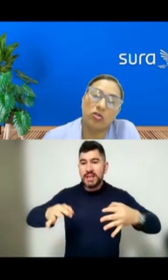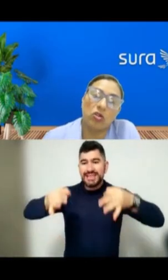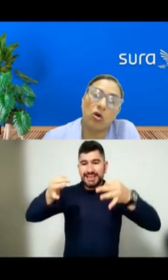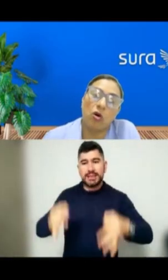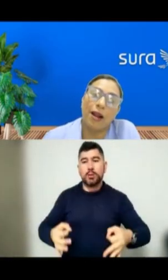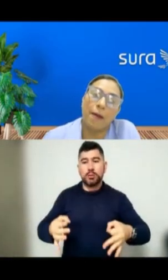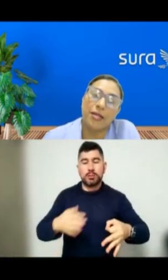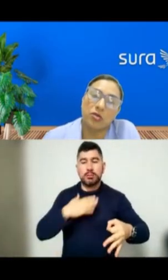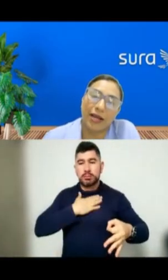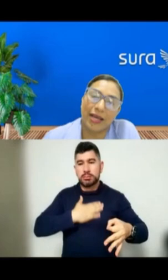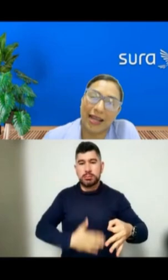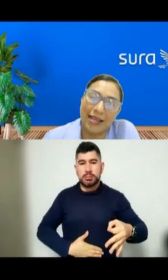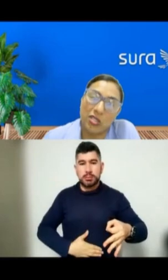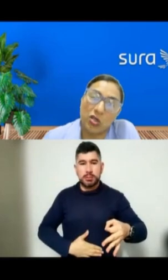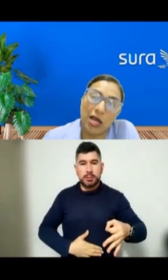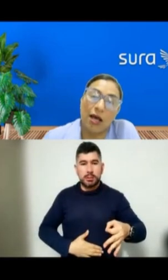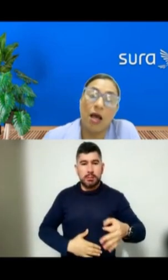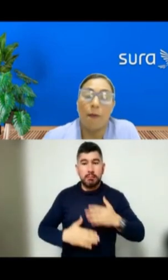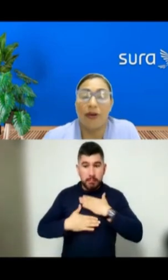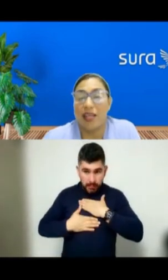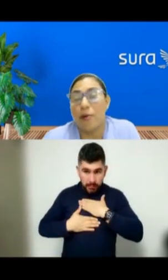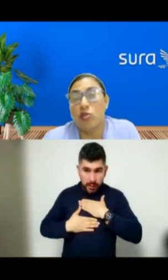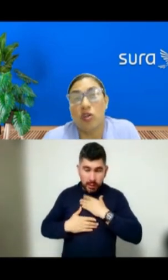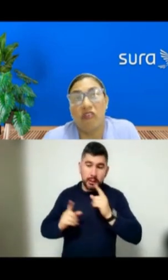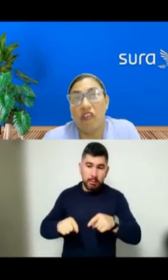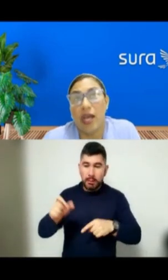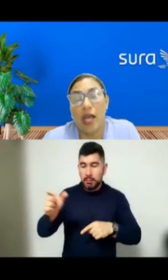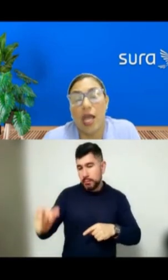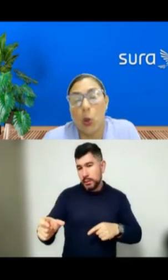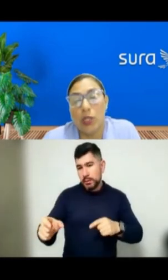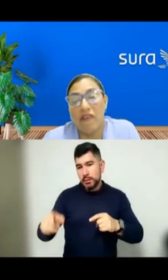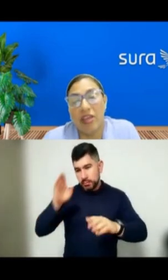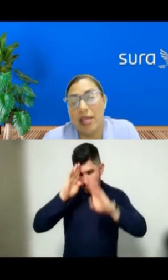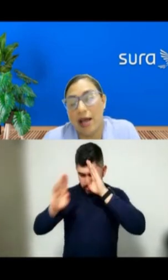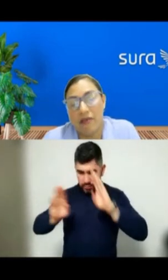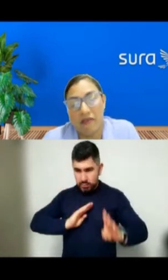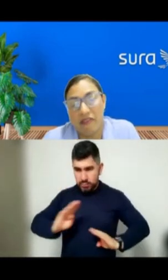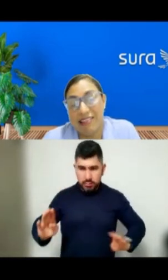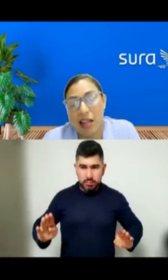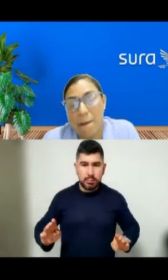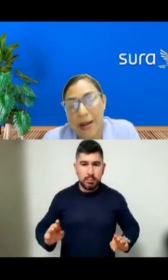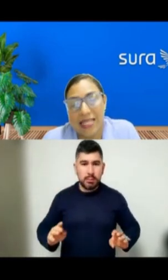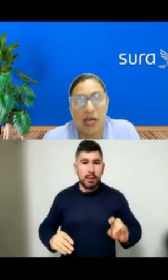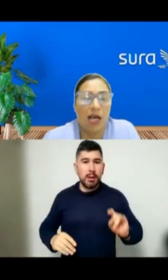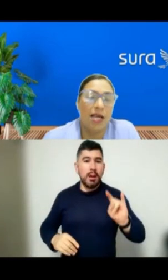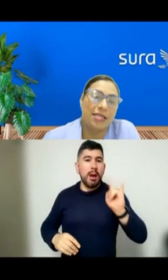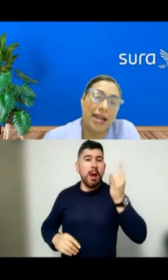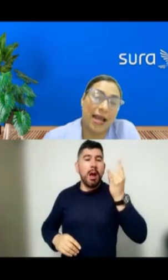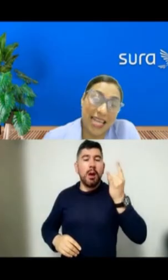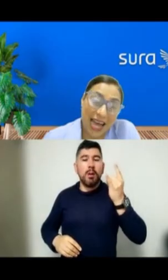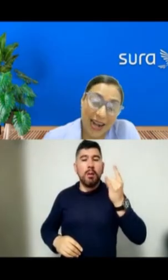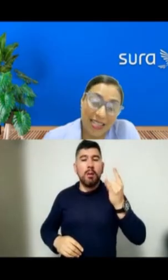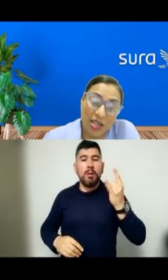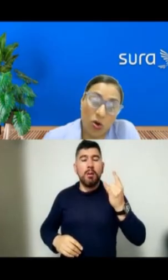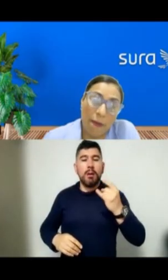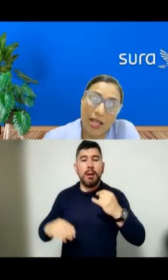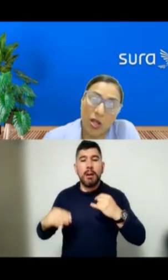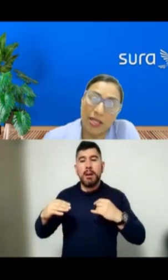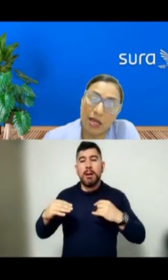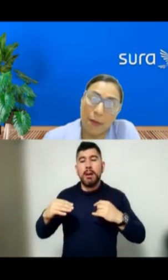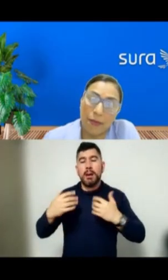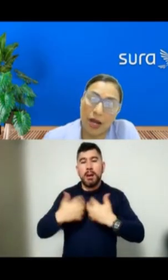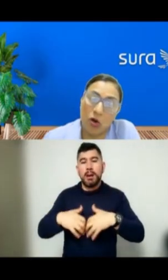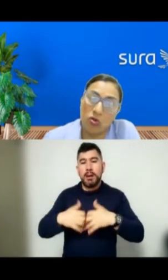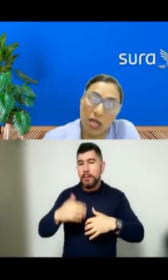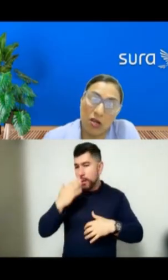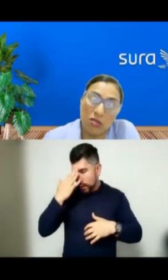principio, tanto para nosotros como para la persona que está lesionada. Porque de pronto fue en una vía frente a la empresa. ¿Será que esa área es segura